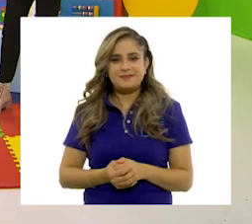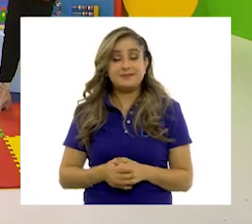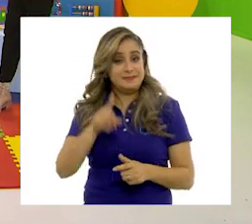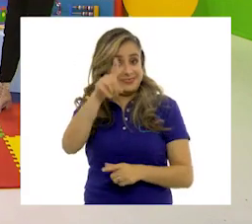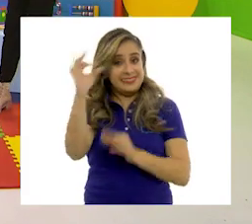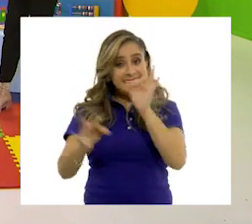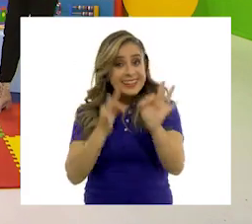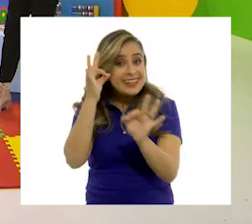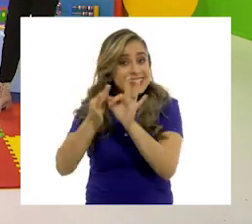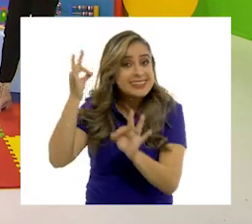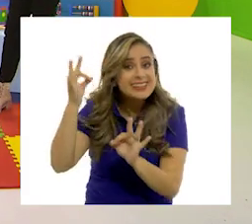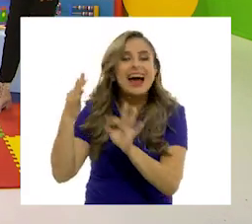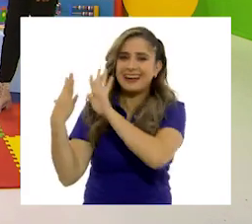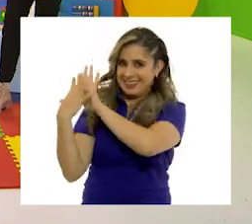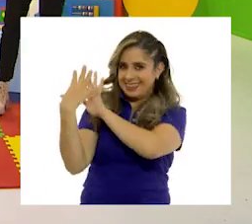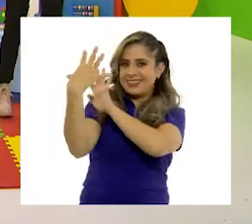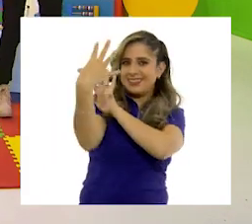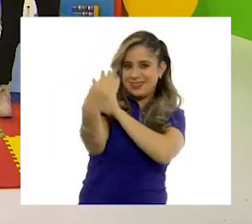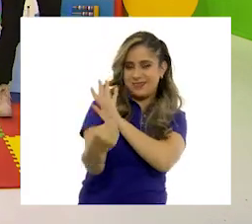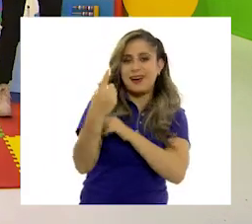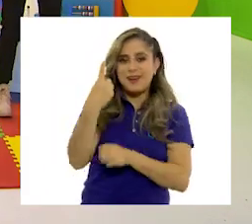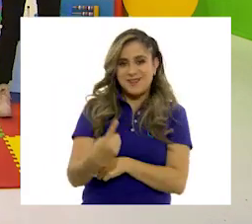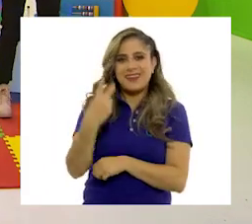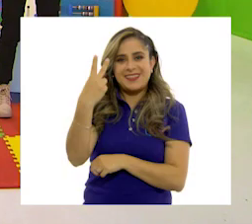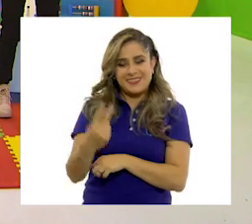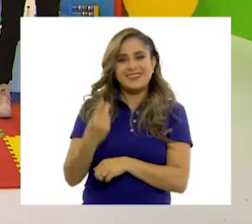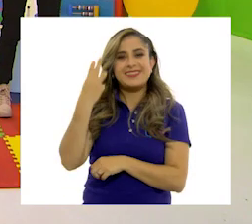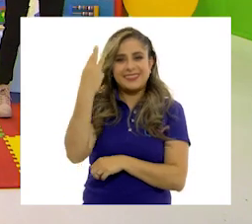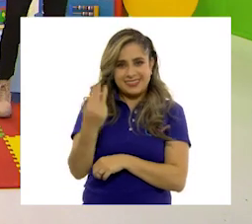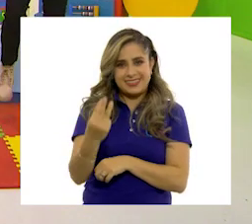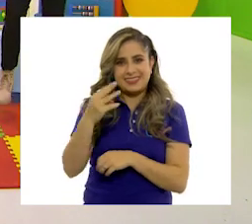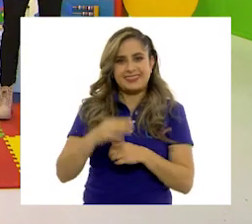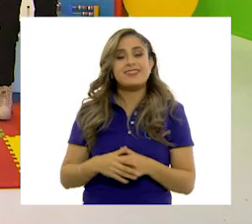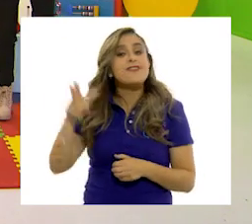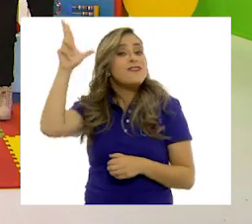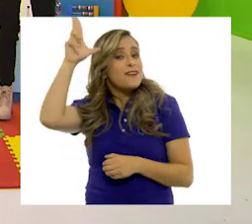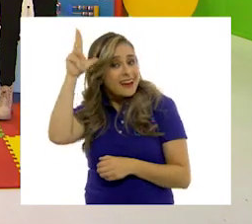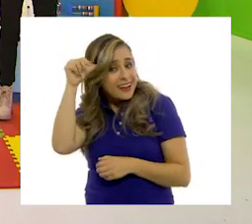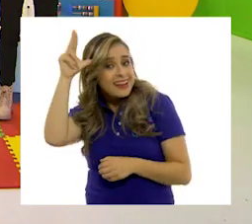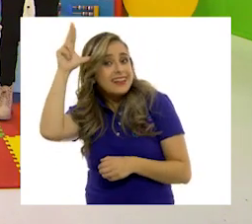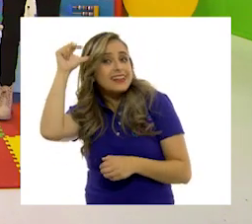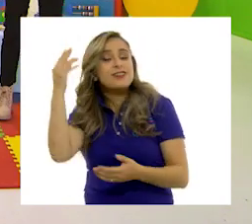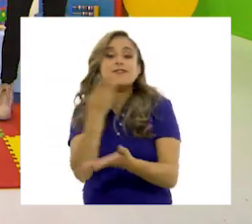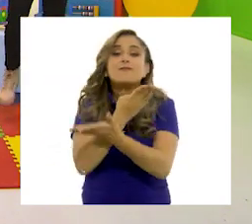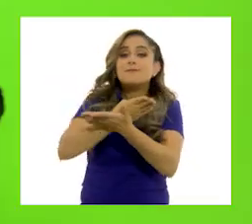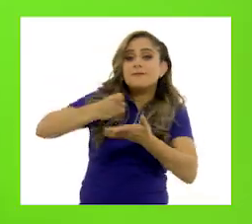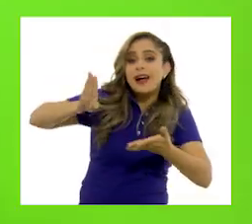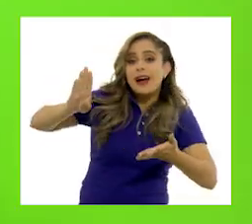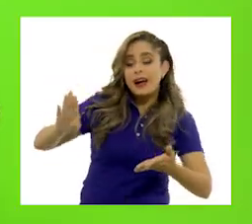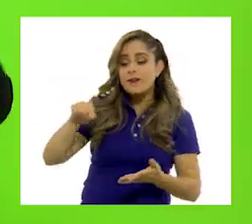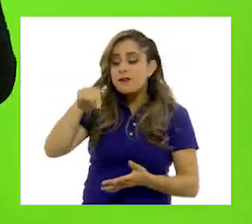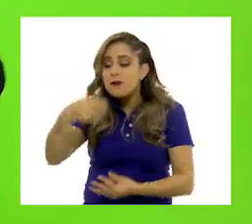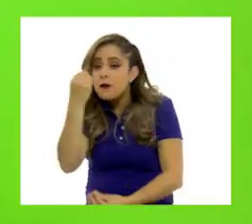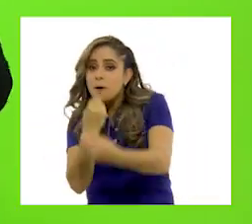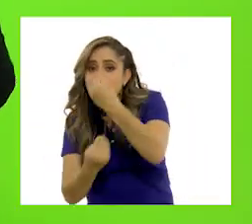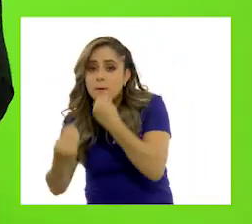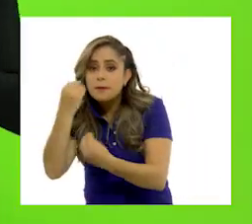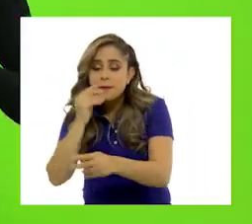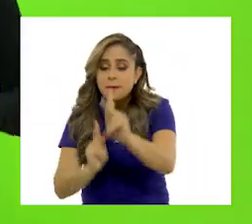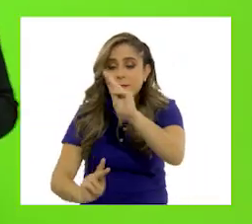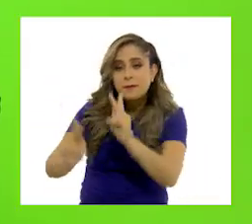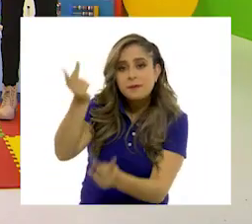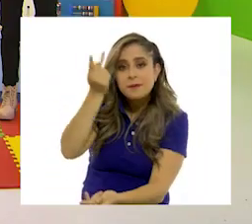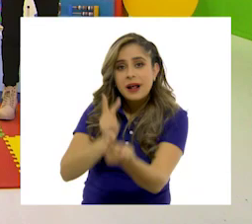¿Están listas? Vamos a hacerlo. 1, 2, 3. Conejito blanco come